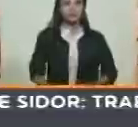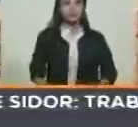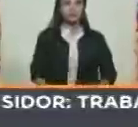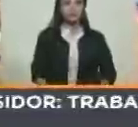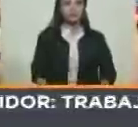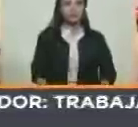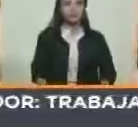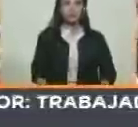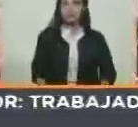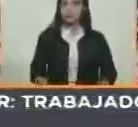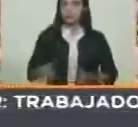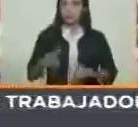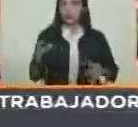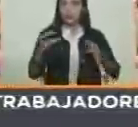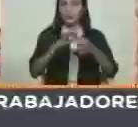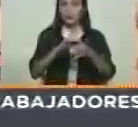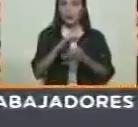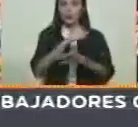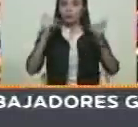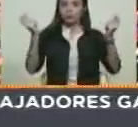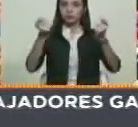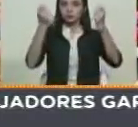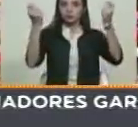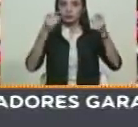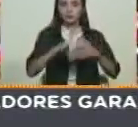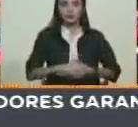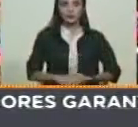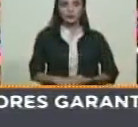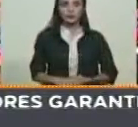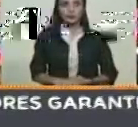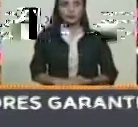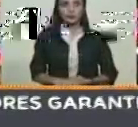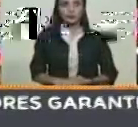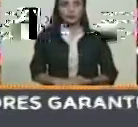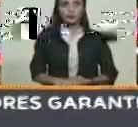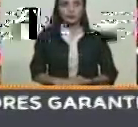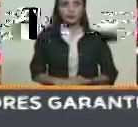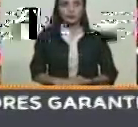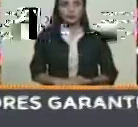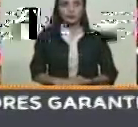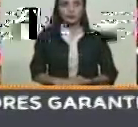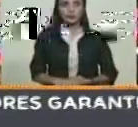se combina perfecta la consigna por aquí gris